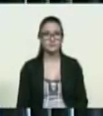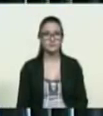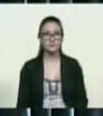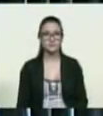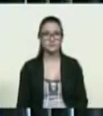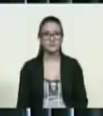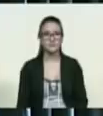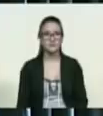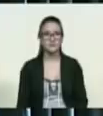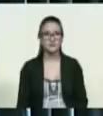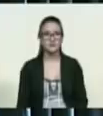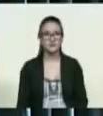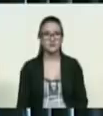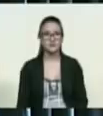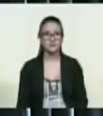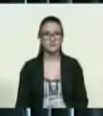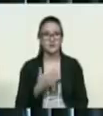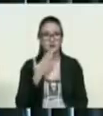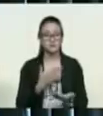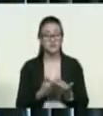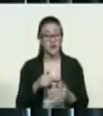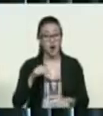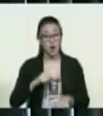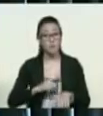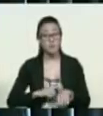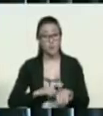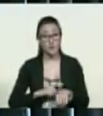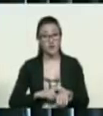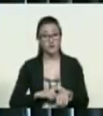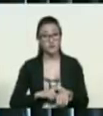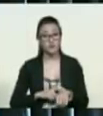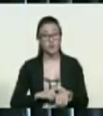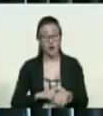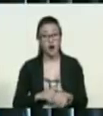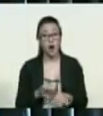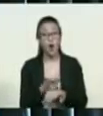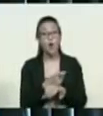Muchas gracias, William. Esta es una buena oportunidad para que el gobierno de los Estados Unidos de Norteamérica